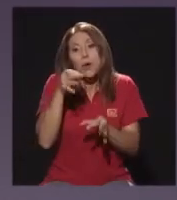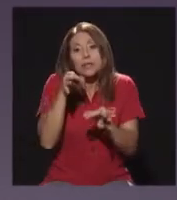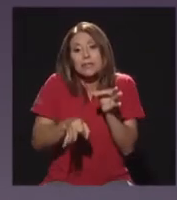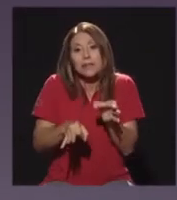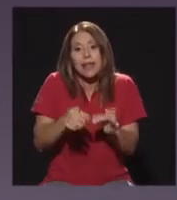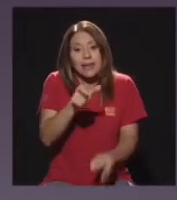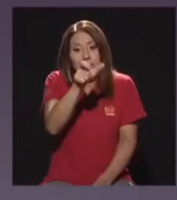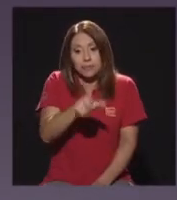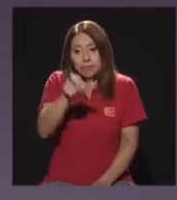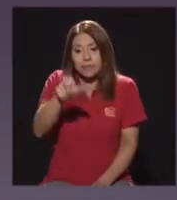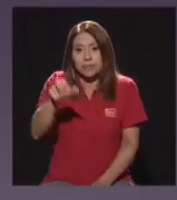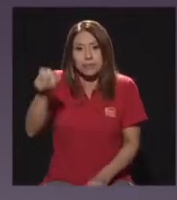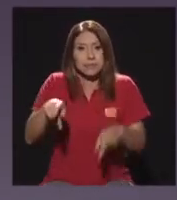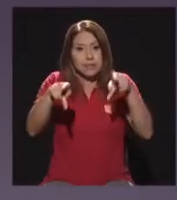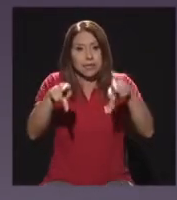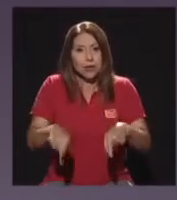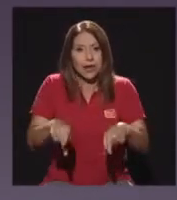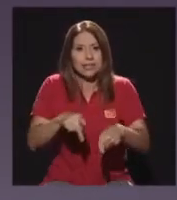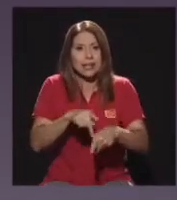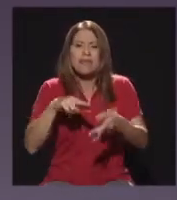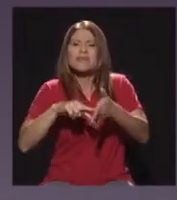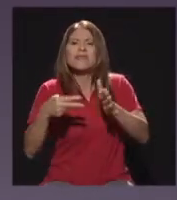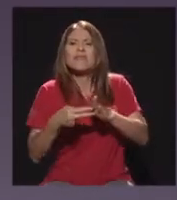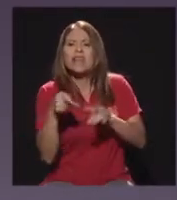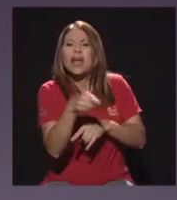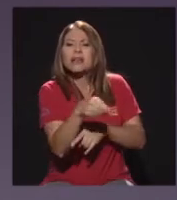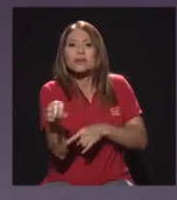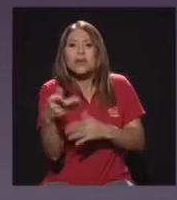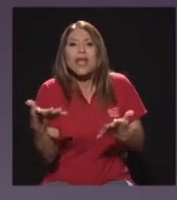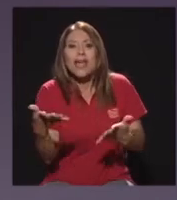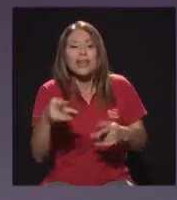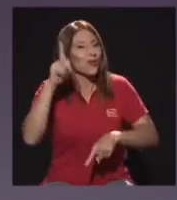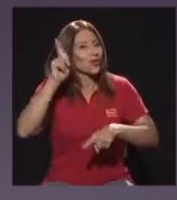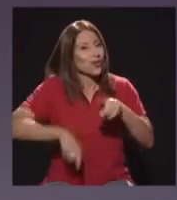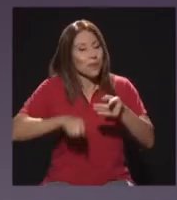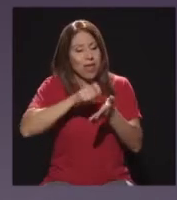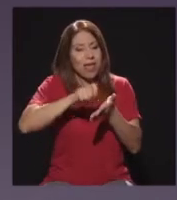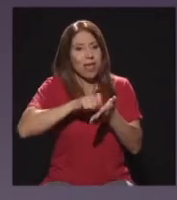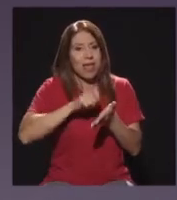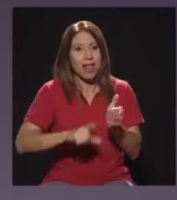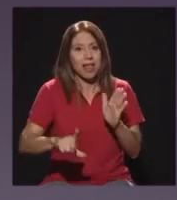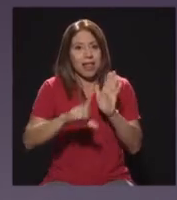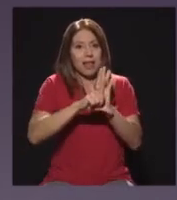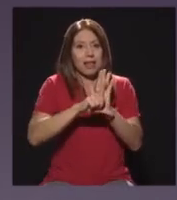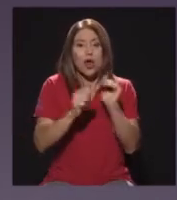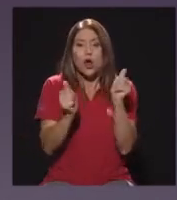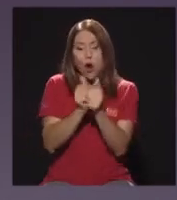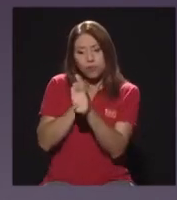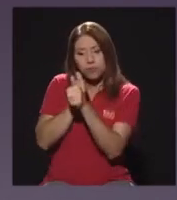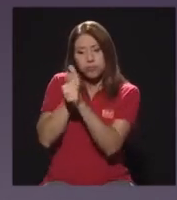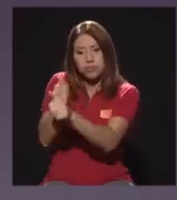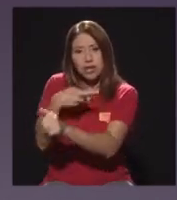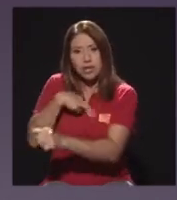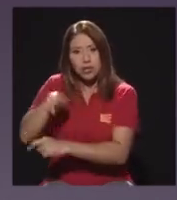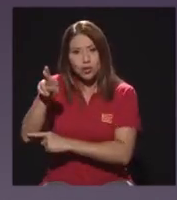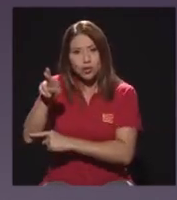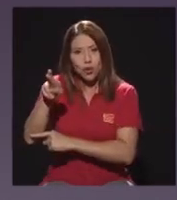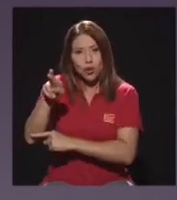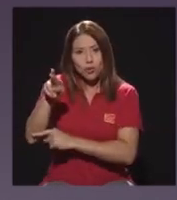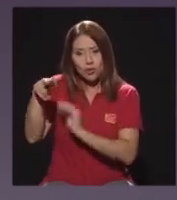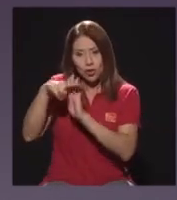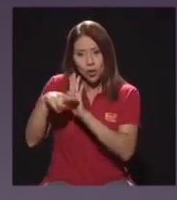pero esto qué significa bueno que no se puede legislar bajo un marco normativo religioso sino que se tiene que legislar